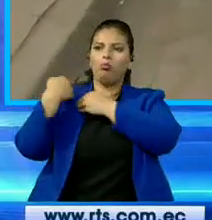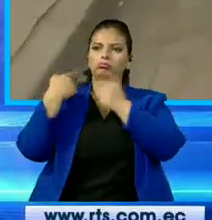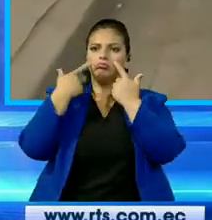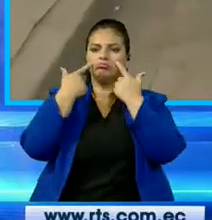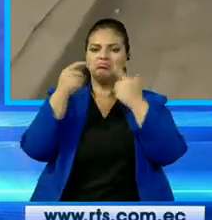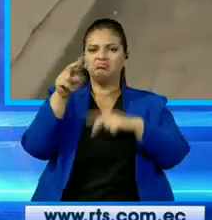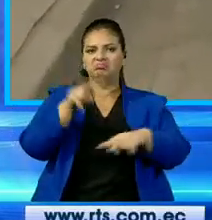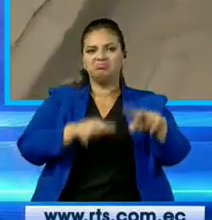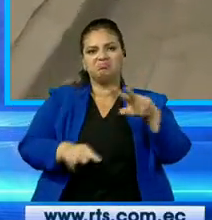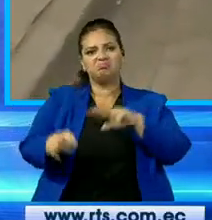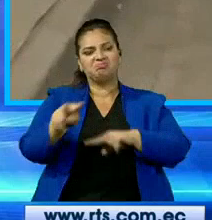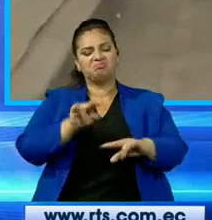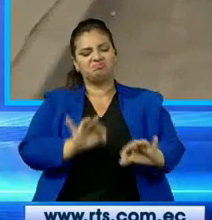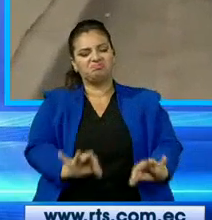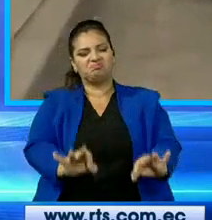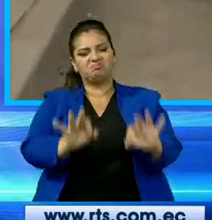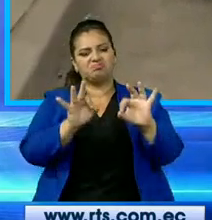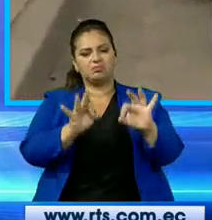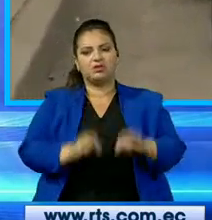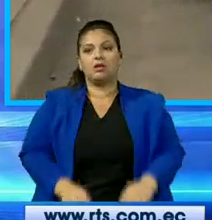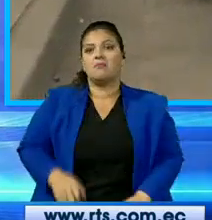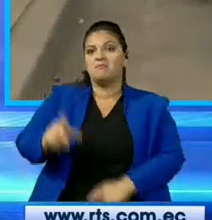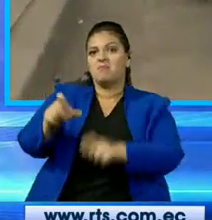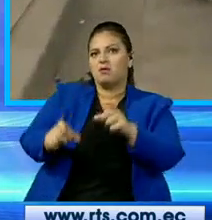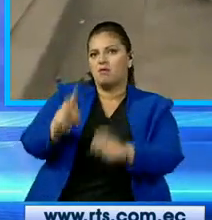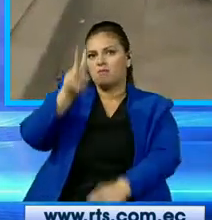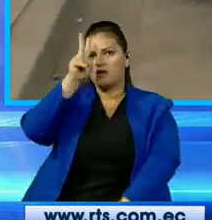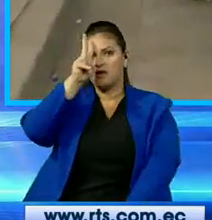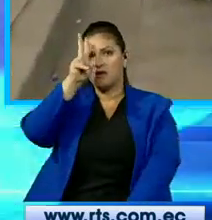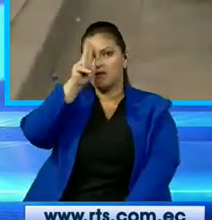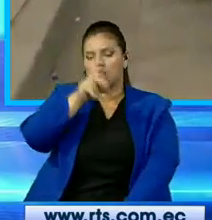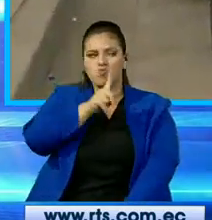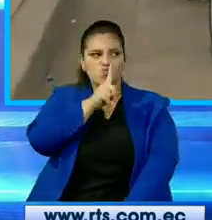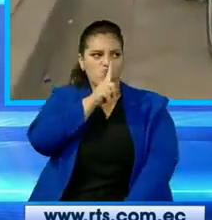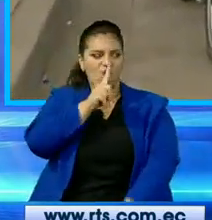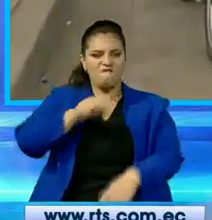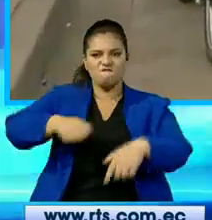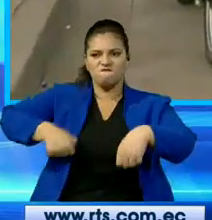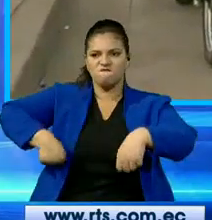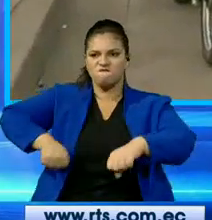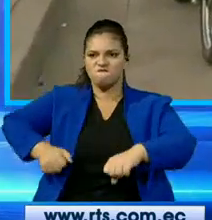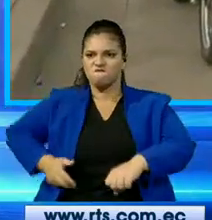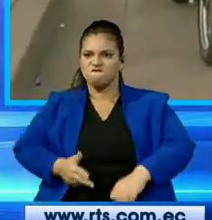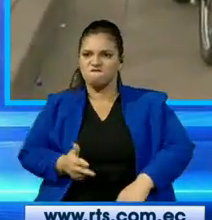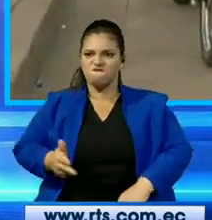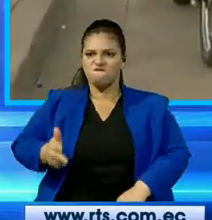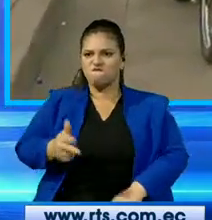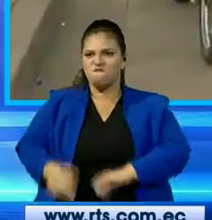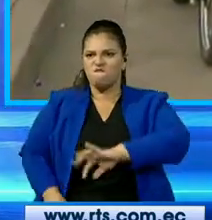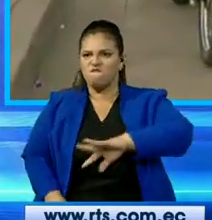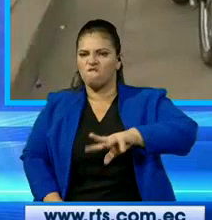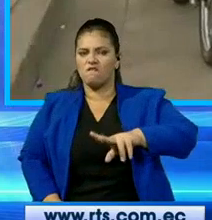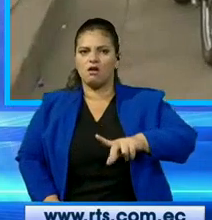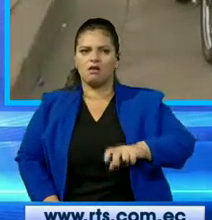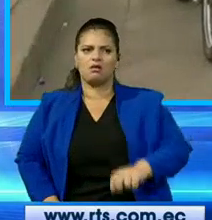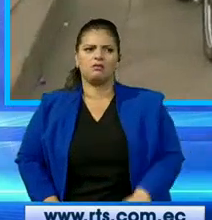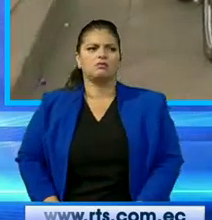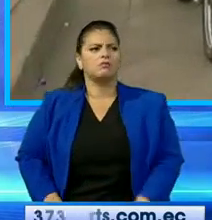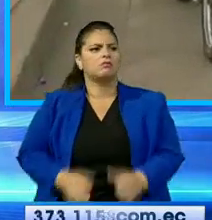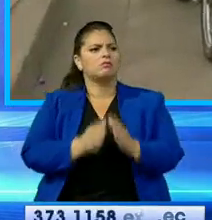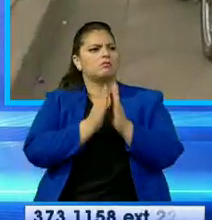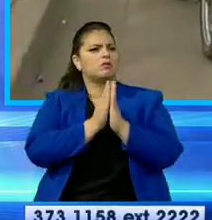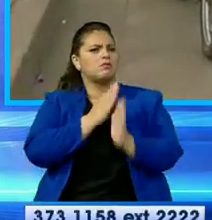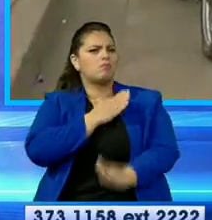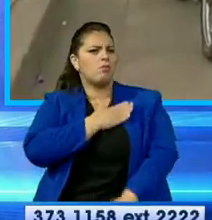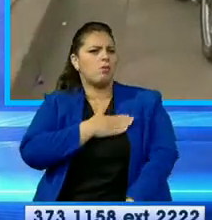se evite que ande gente circulando inadecuadamente. Y lo que se pide a la ciudadanía, como siempre, es la colaboración.